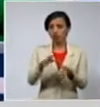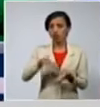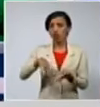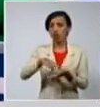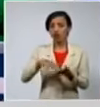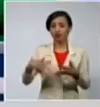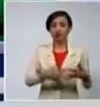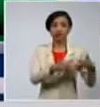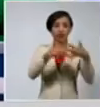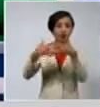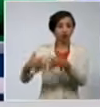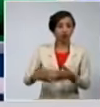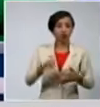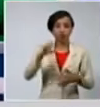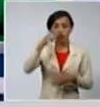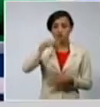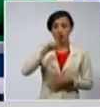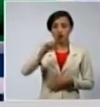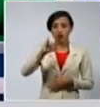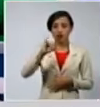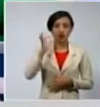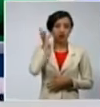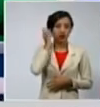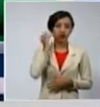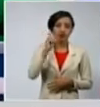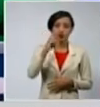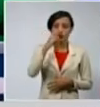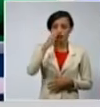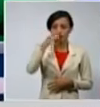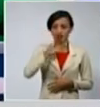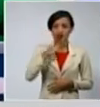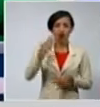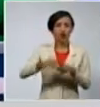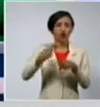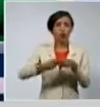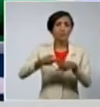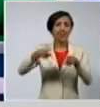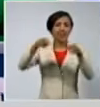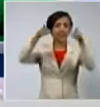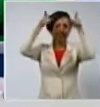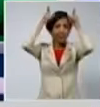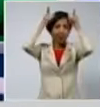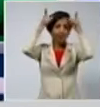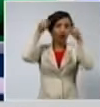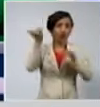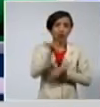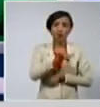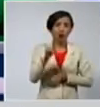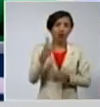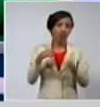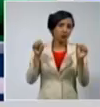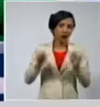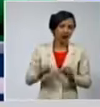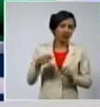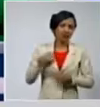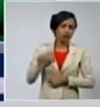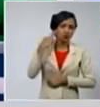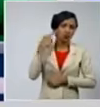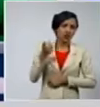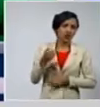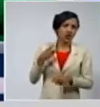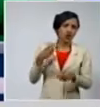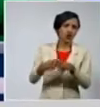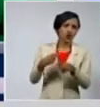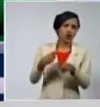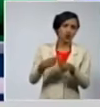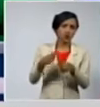que le dicen el diablo, una cosa así, tiene un término de eso, déjame ver si más adelante yo recuerdo. El nombre es bastante